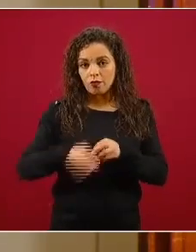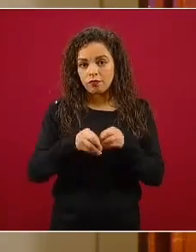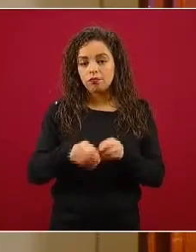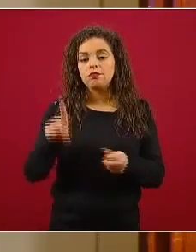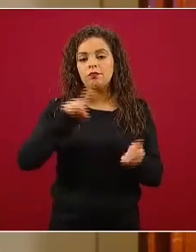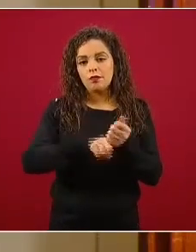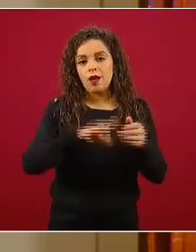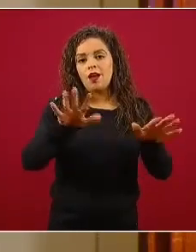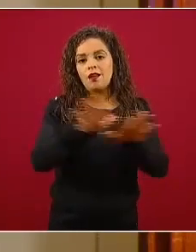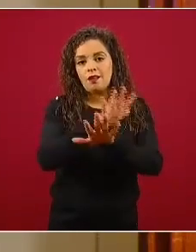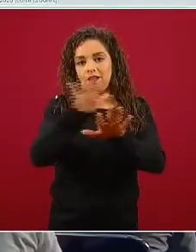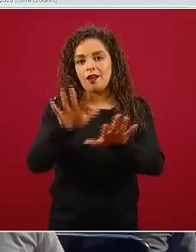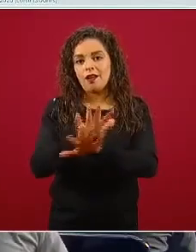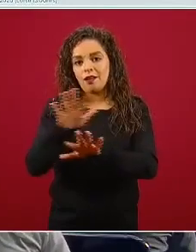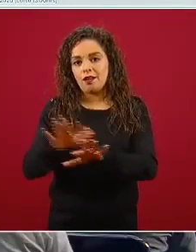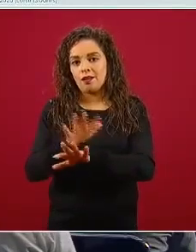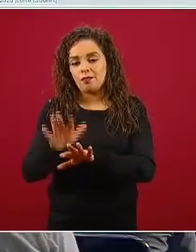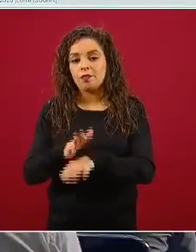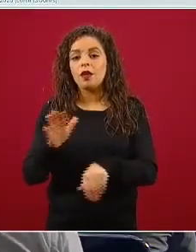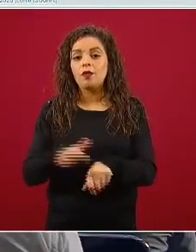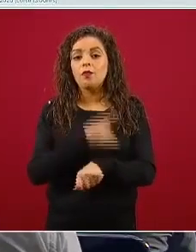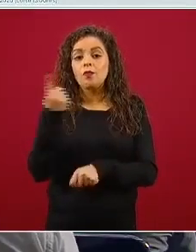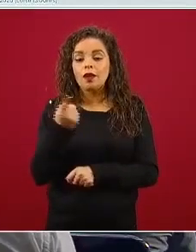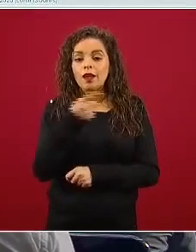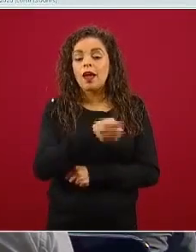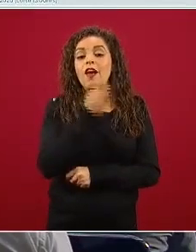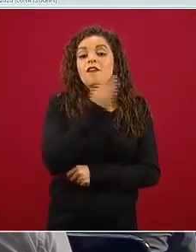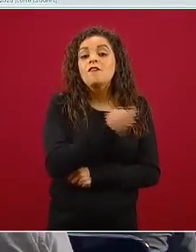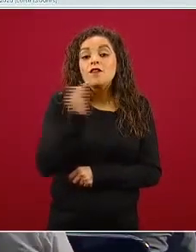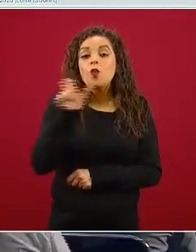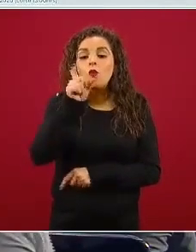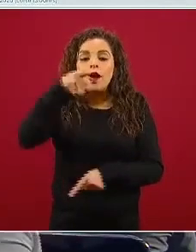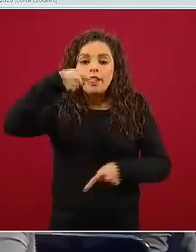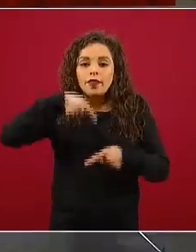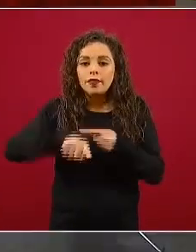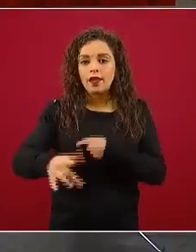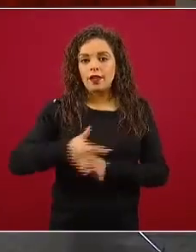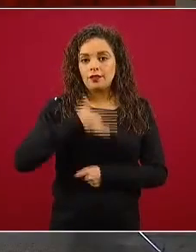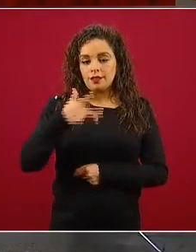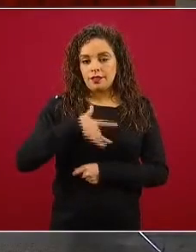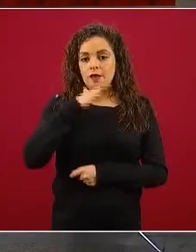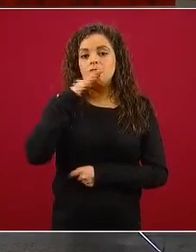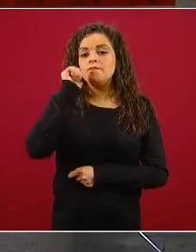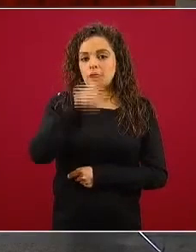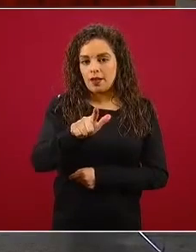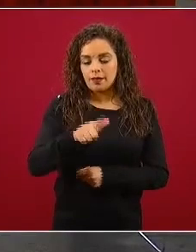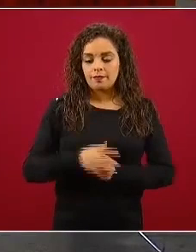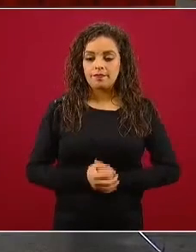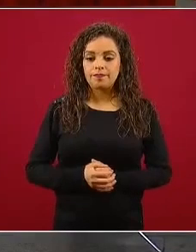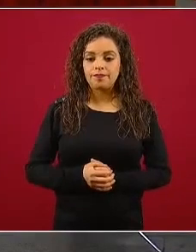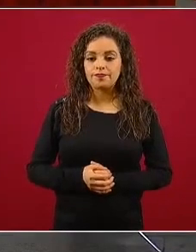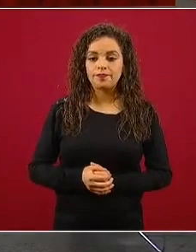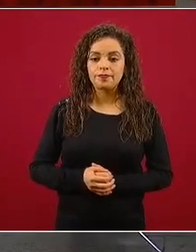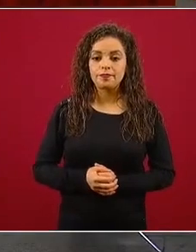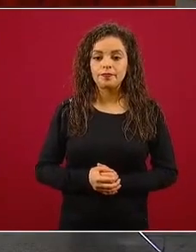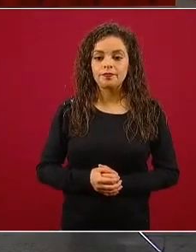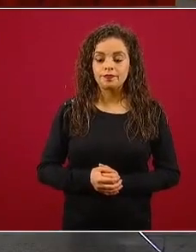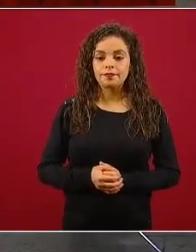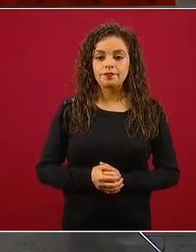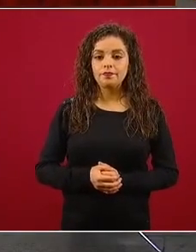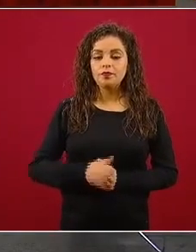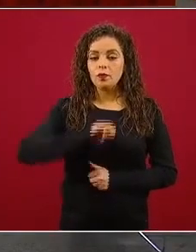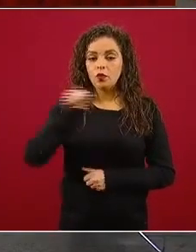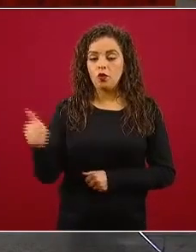dónde está la fecha en la que iniciaron sus síntomas. Vamos a ver ahora el reporte de disponibilidad